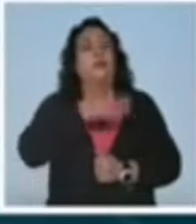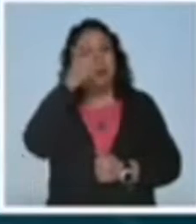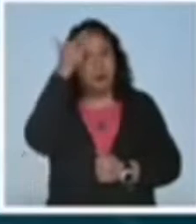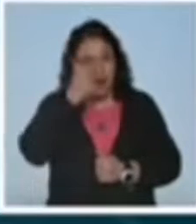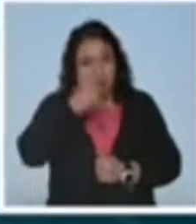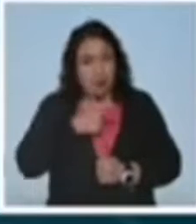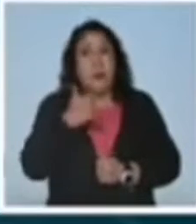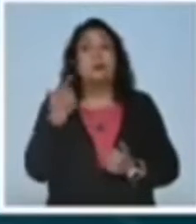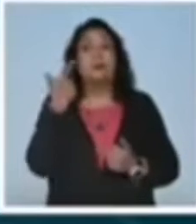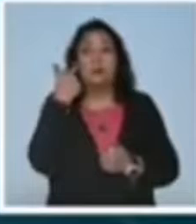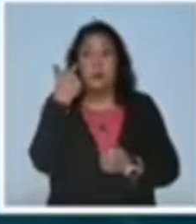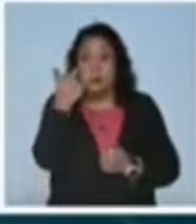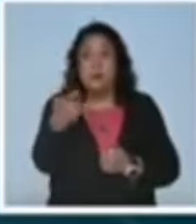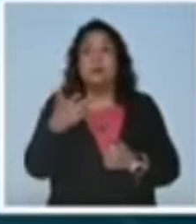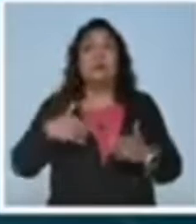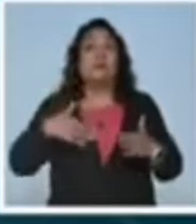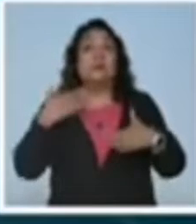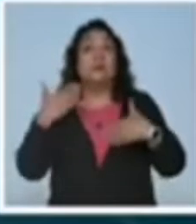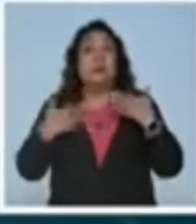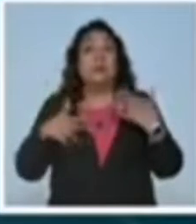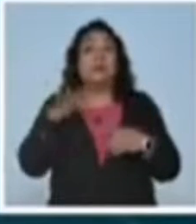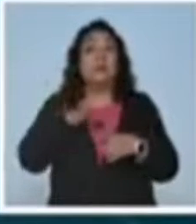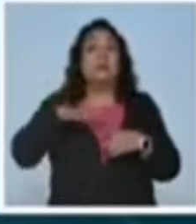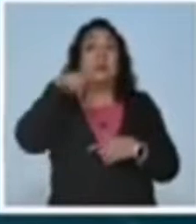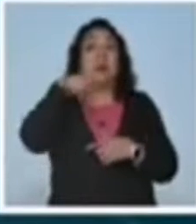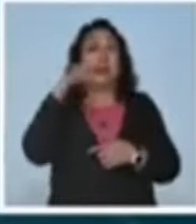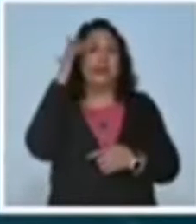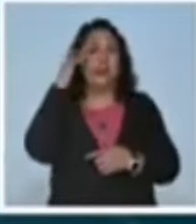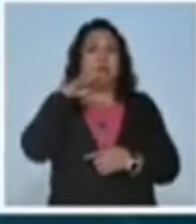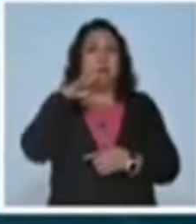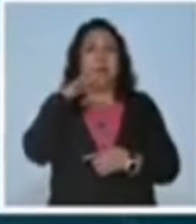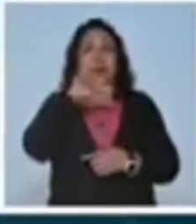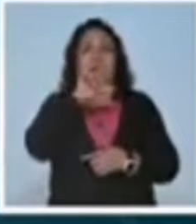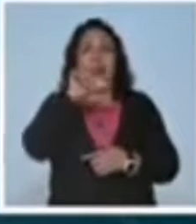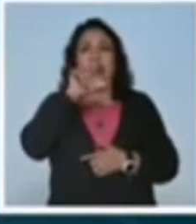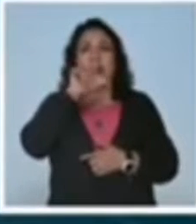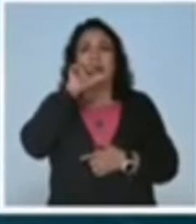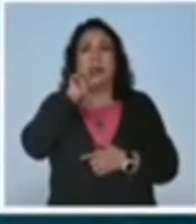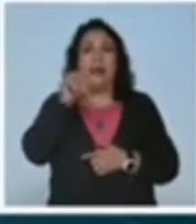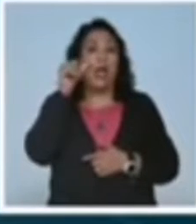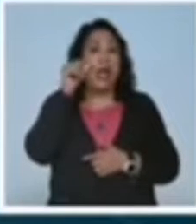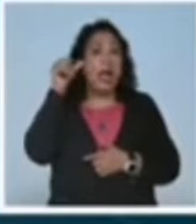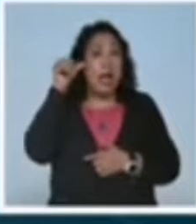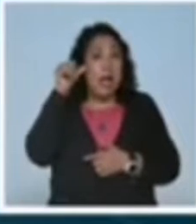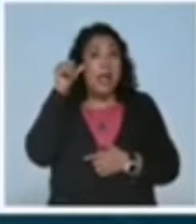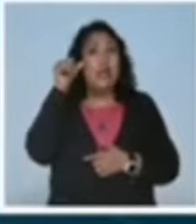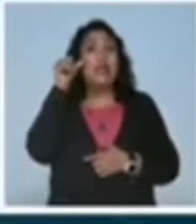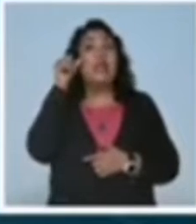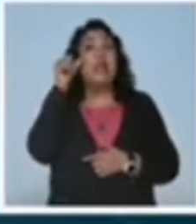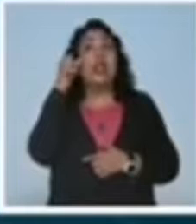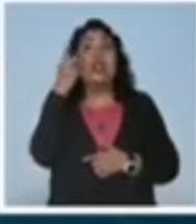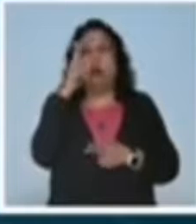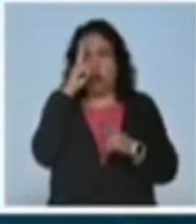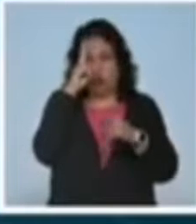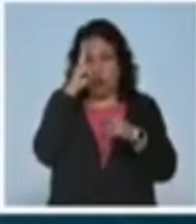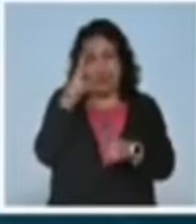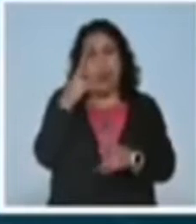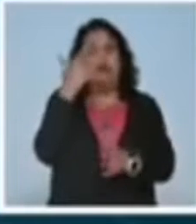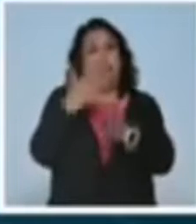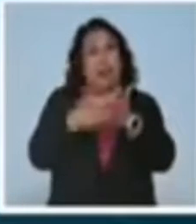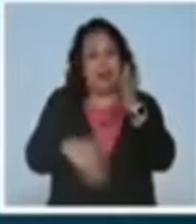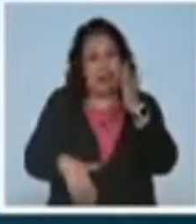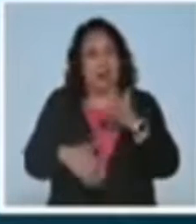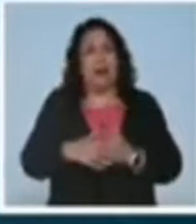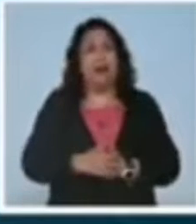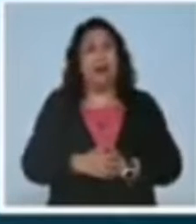Muy buenas noches, pues como ven seguimos disfrutando del ambiente aquí en San Miguel de Allende, Guanajuato. El día de ayer se realizaron los dos homenajes que faltaban de